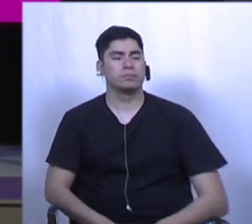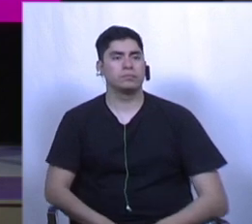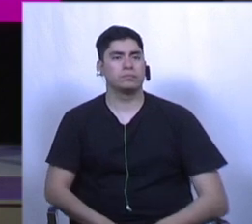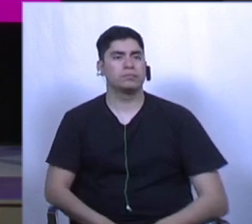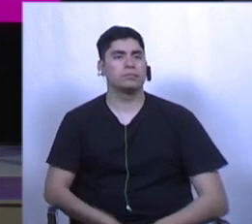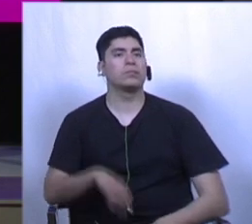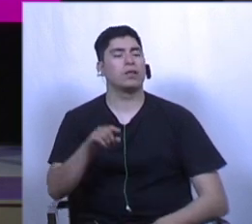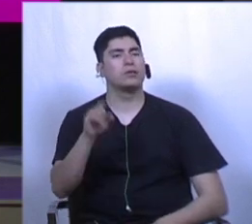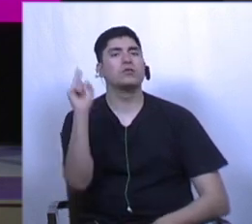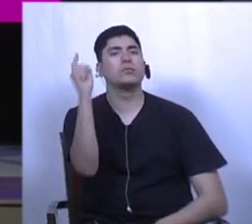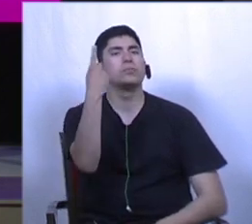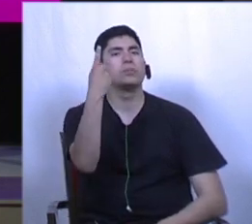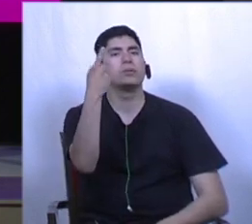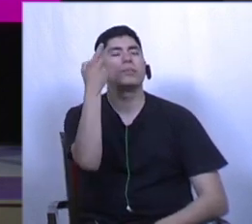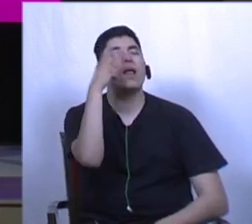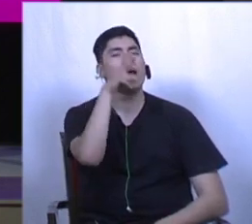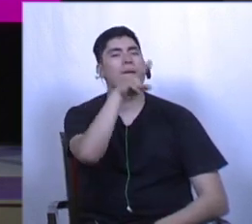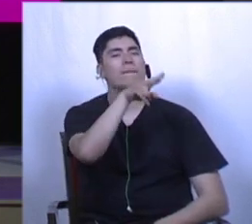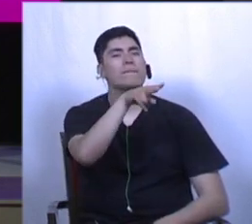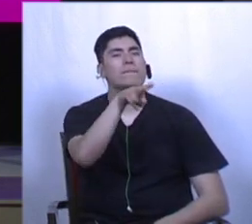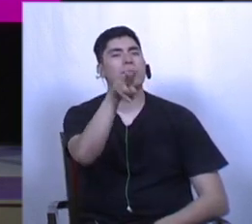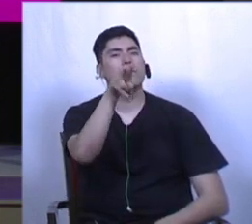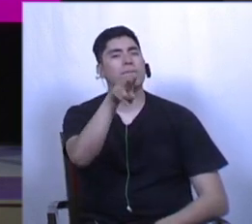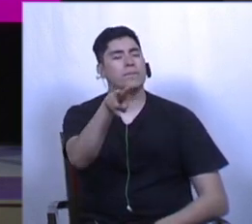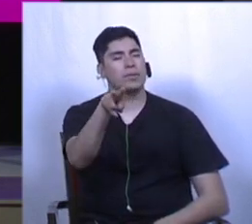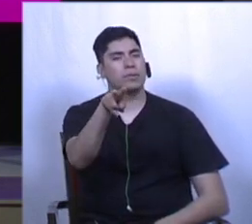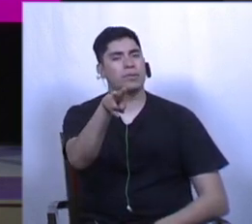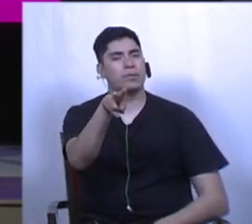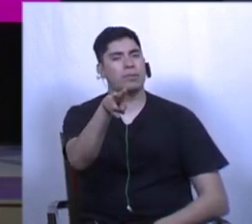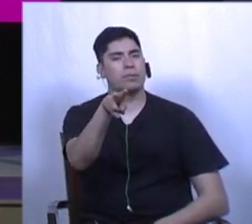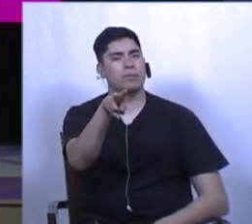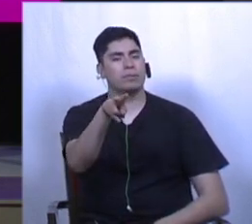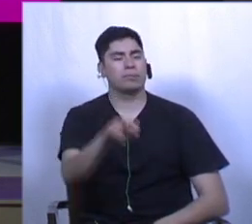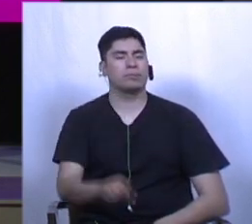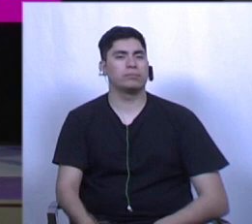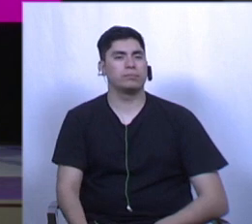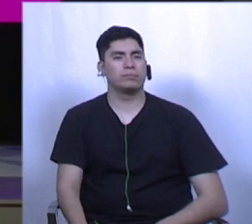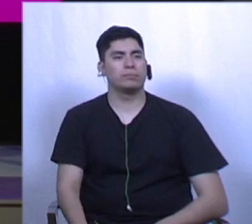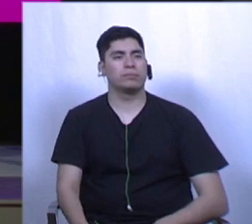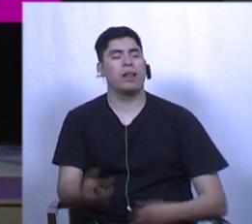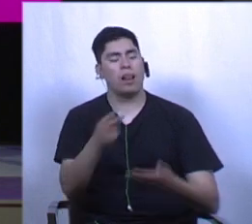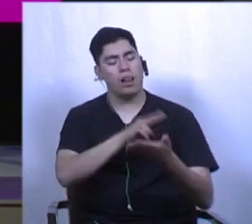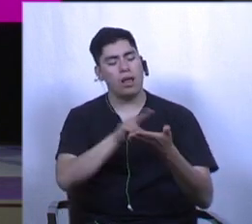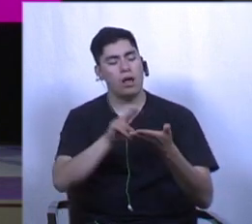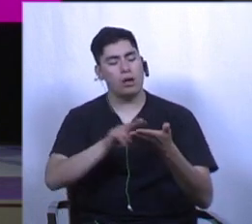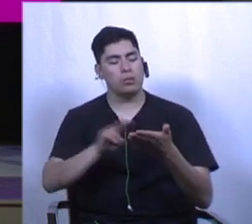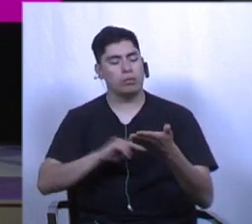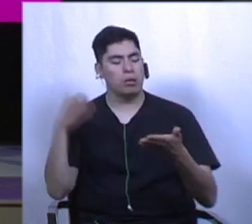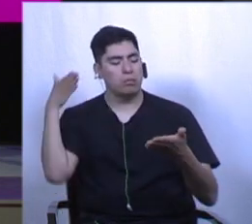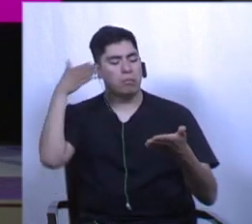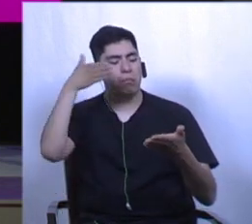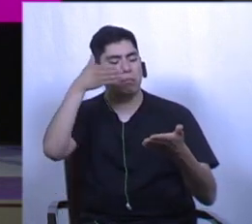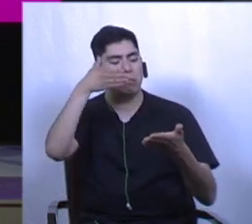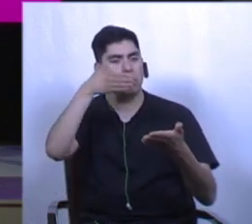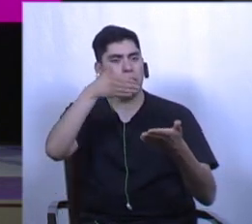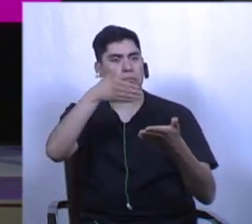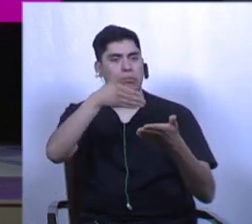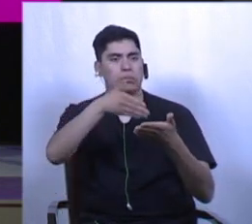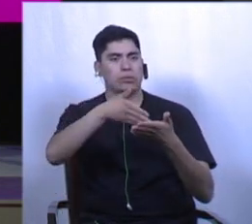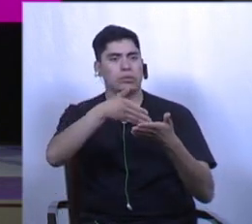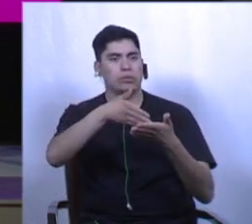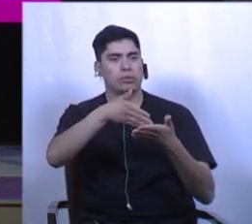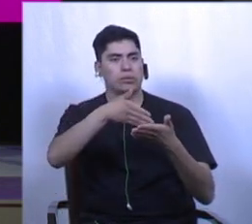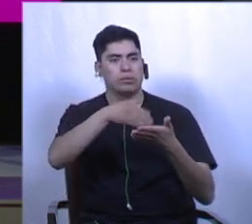su primera edición se considera una lectura directa, en donde solamente